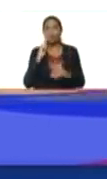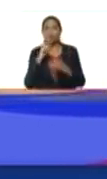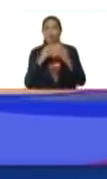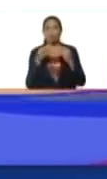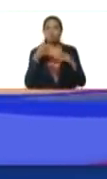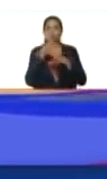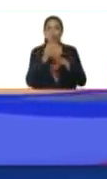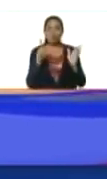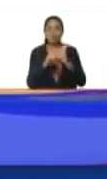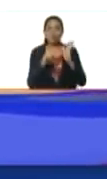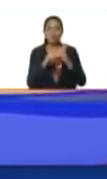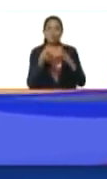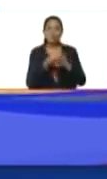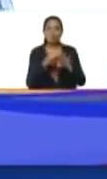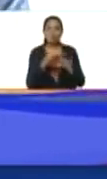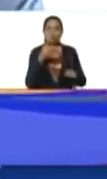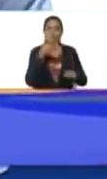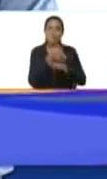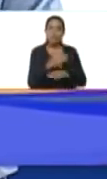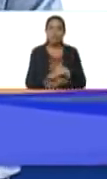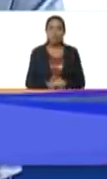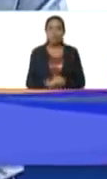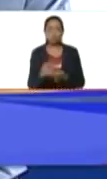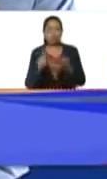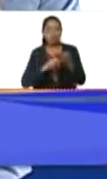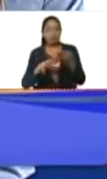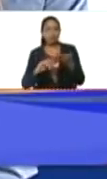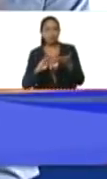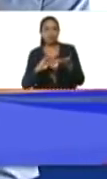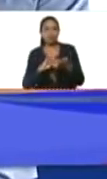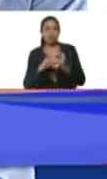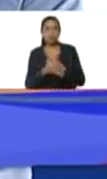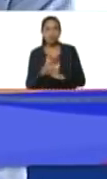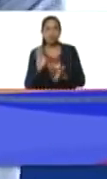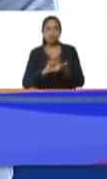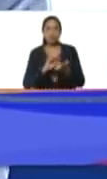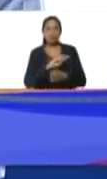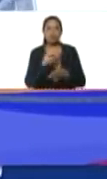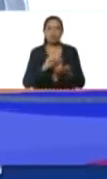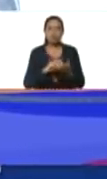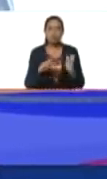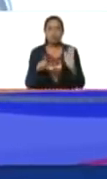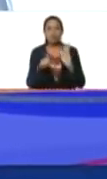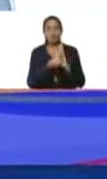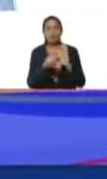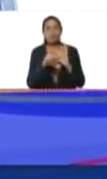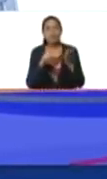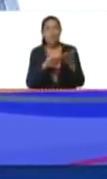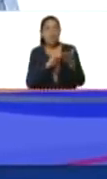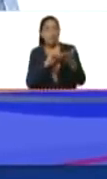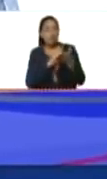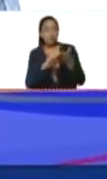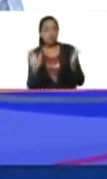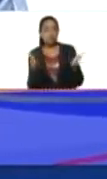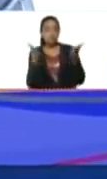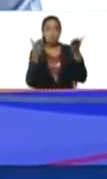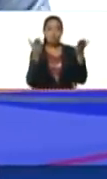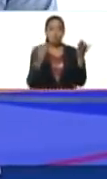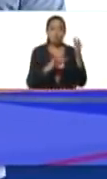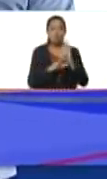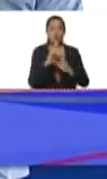liceos de la gobernación. La lectura, empezamos con el Centro Nacional del Libro, un plan para elevar la promoción de